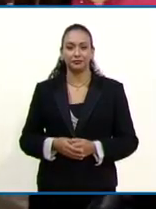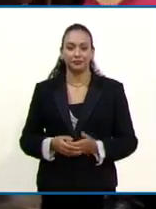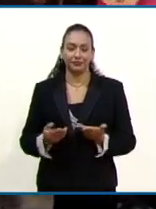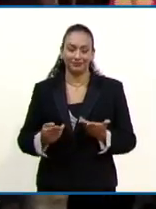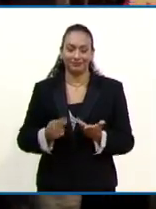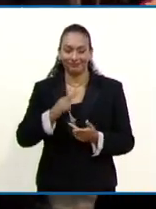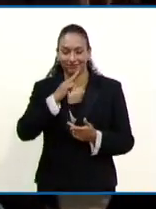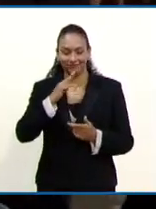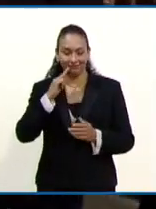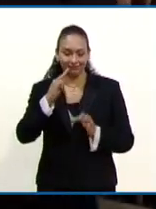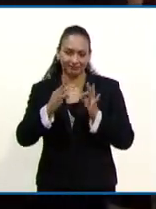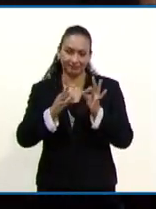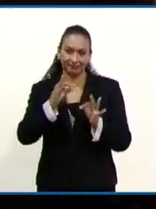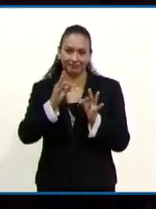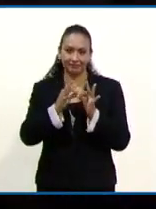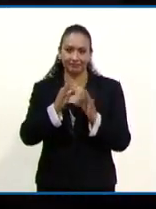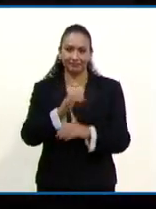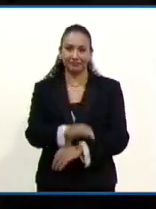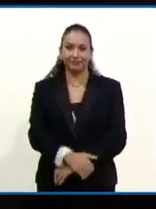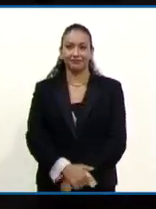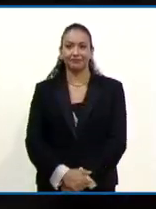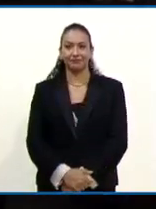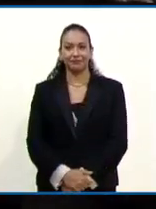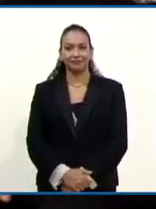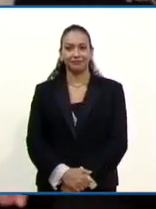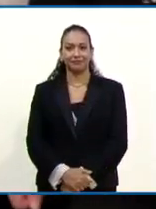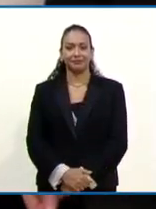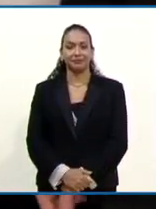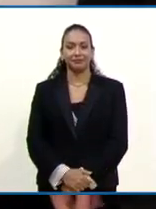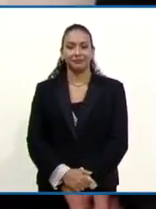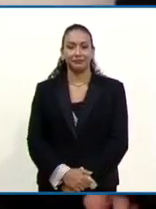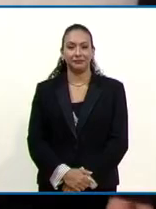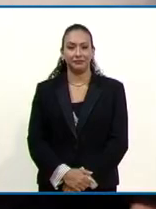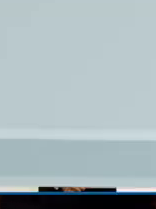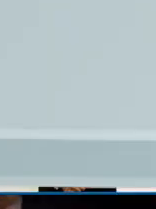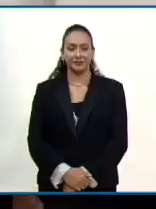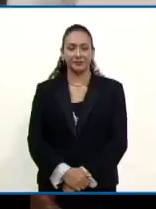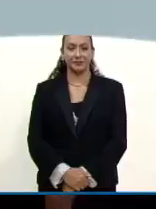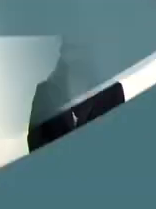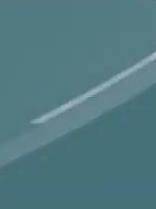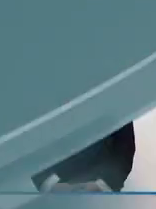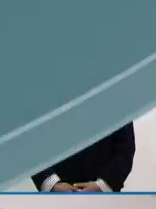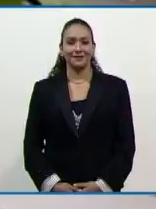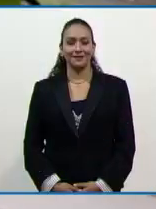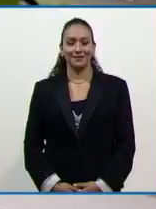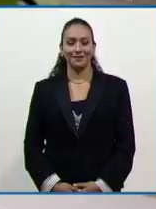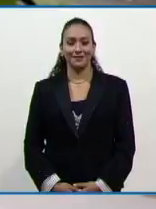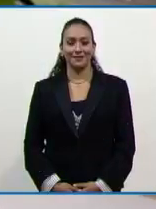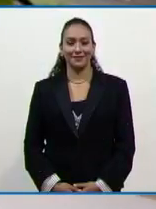Para el canal del Poder Judicial de la Federación, Lorena Sánchez Cabrera.